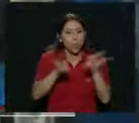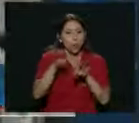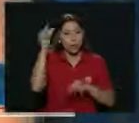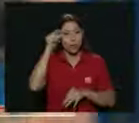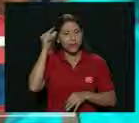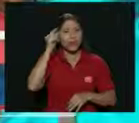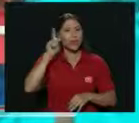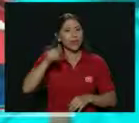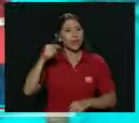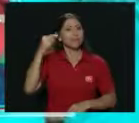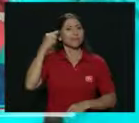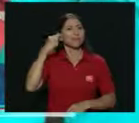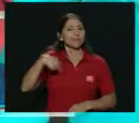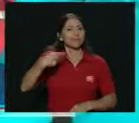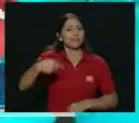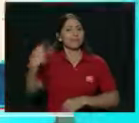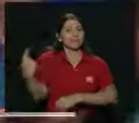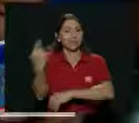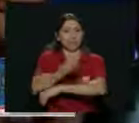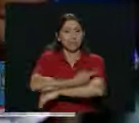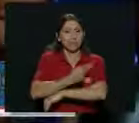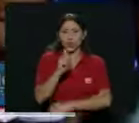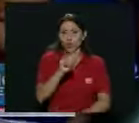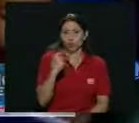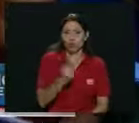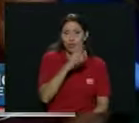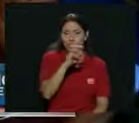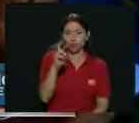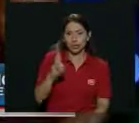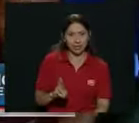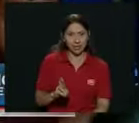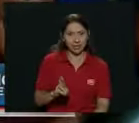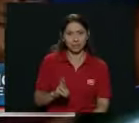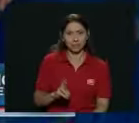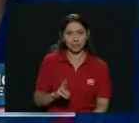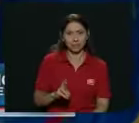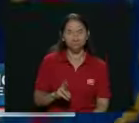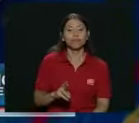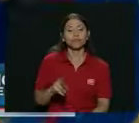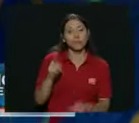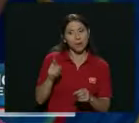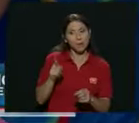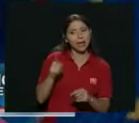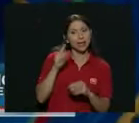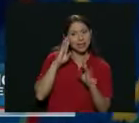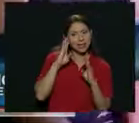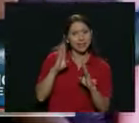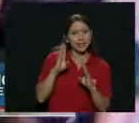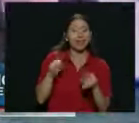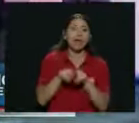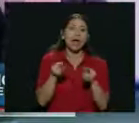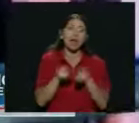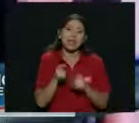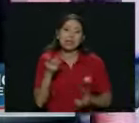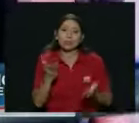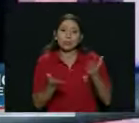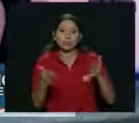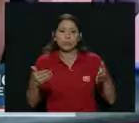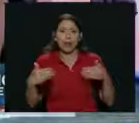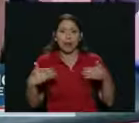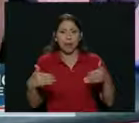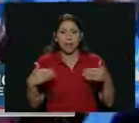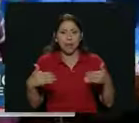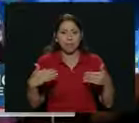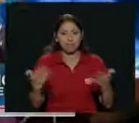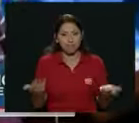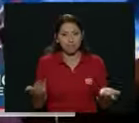estar considerando en los próximos días. No solamente Costa Rica va a ser un país que van a valorar, sino probablemente Panamá también va a ser un país